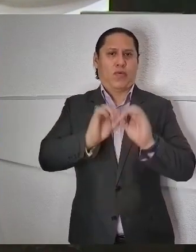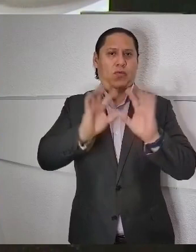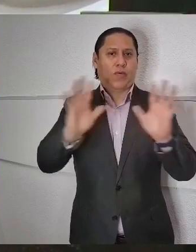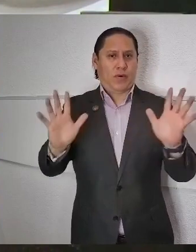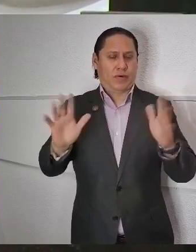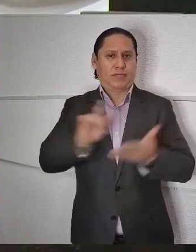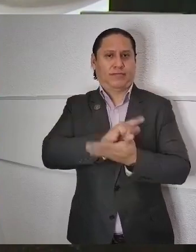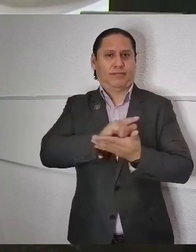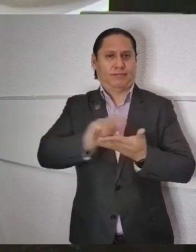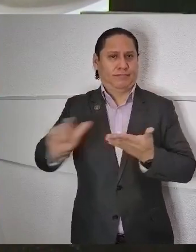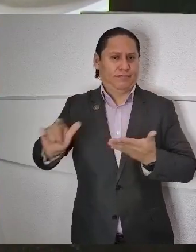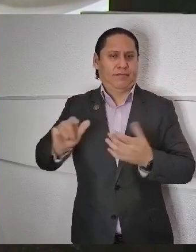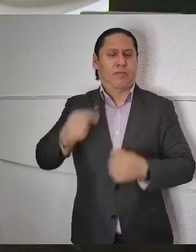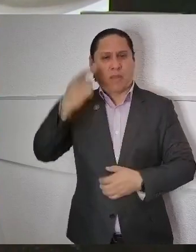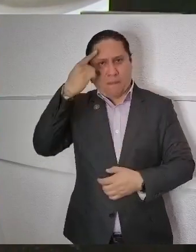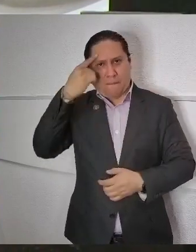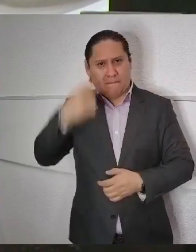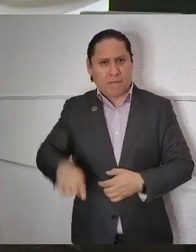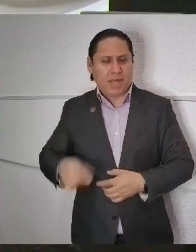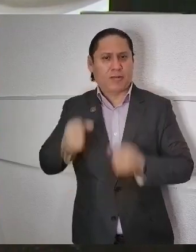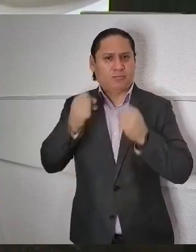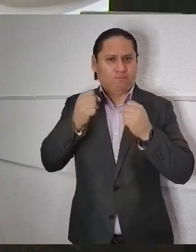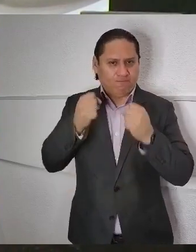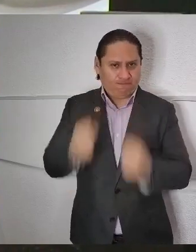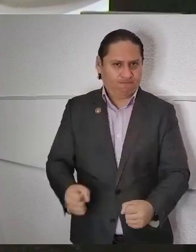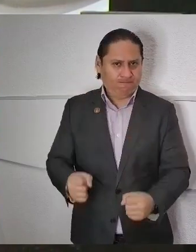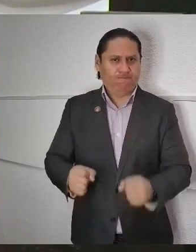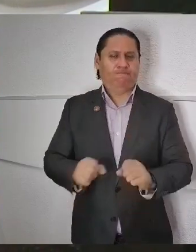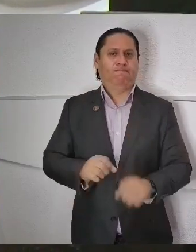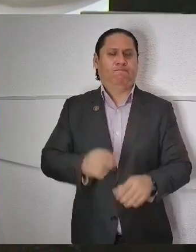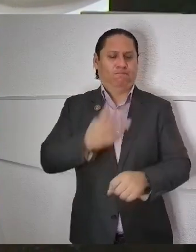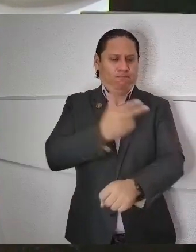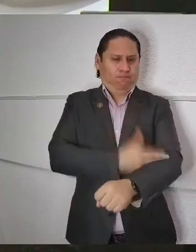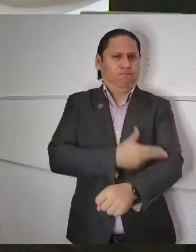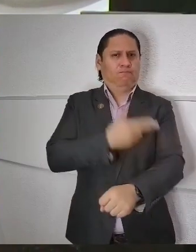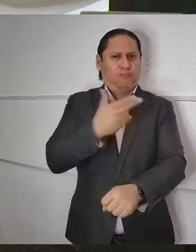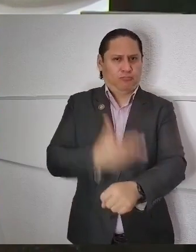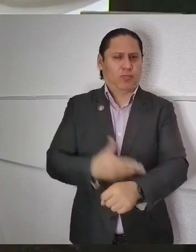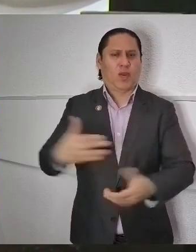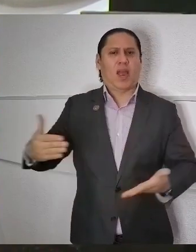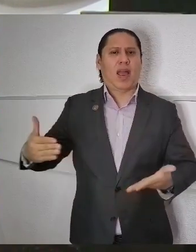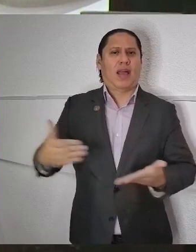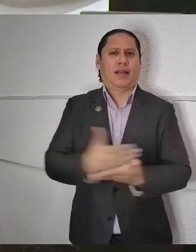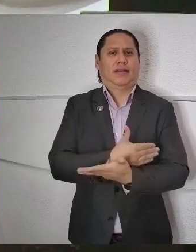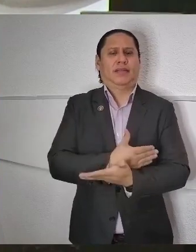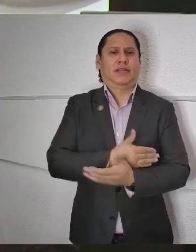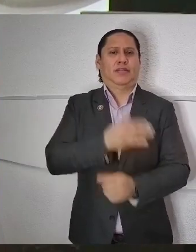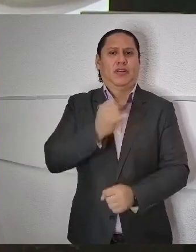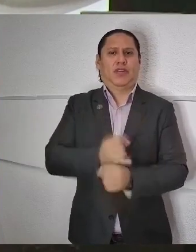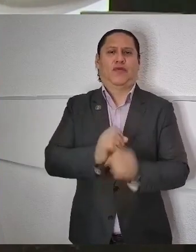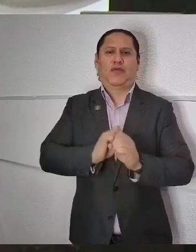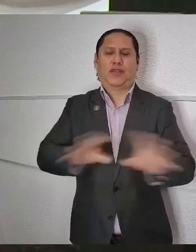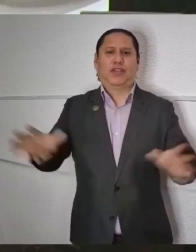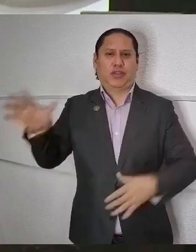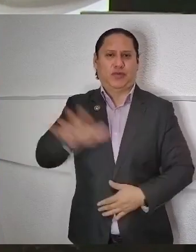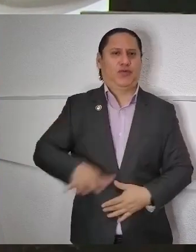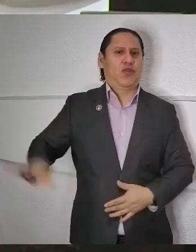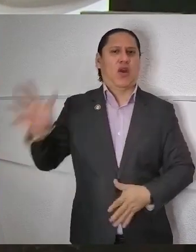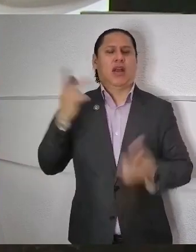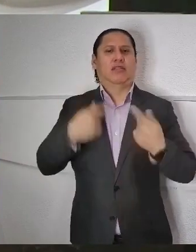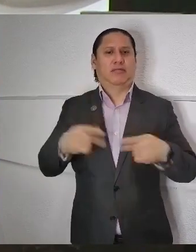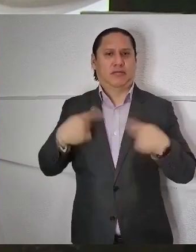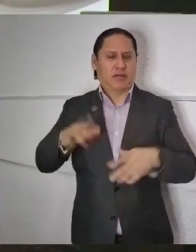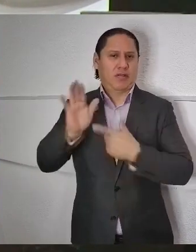transparencia con el propósito de garantizar la transparencia y el derecho de acceso a la información pública a la ciudadanía,